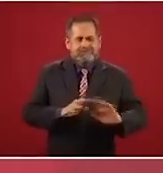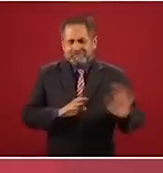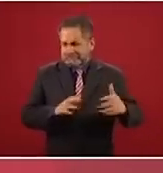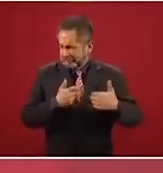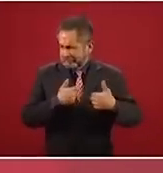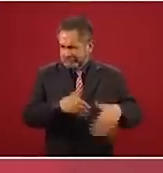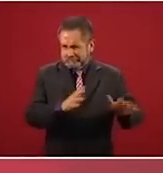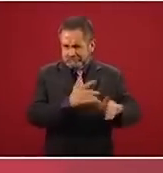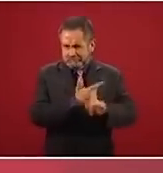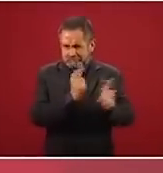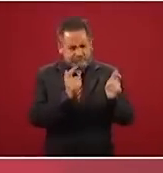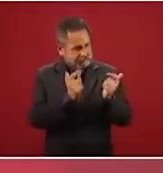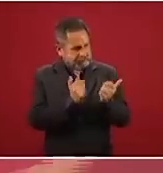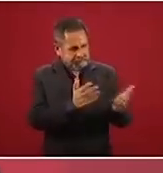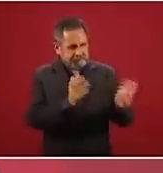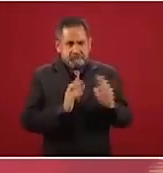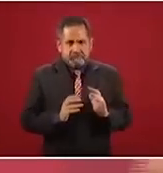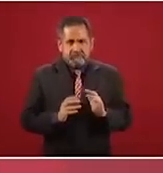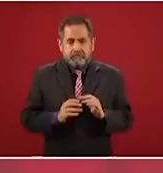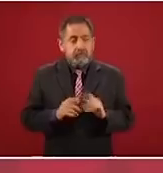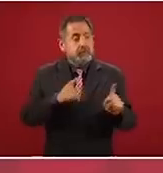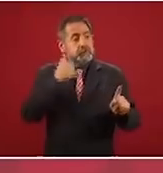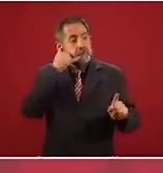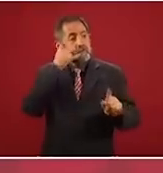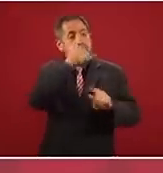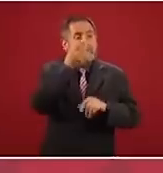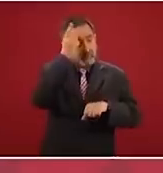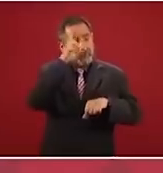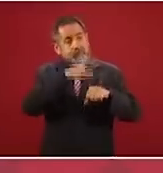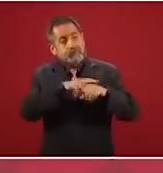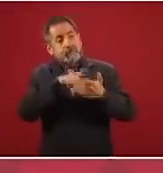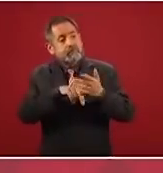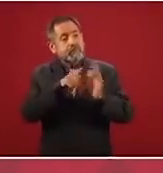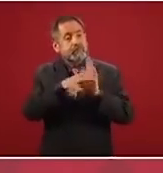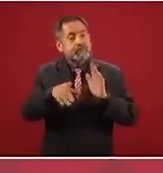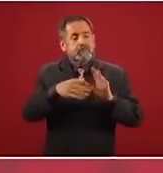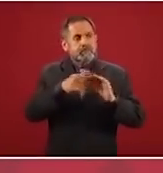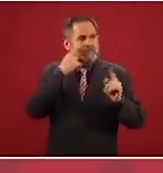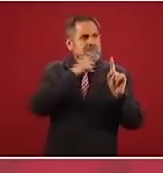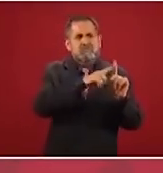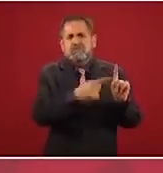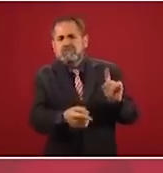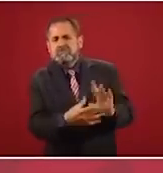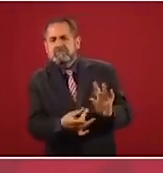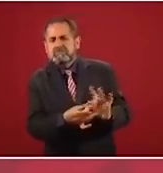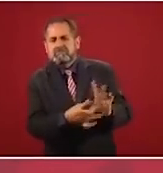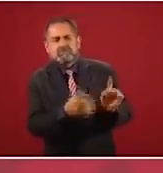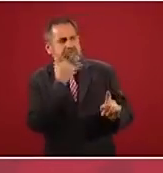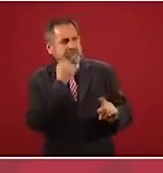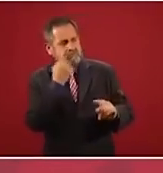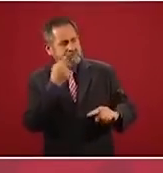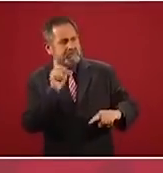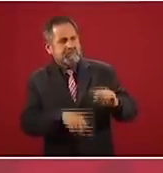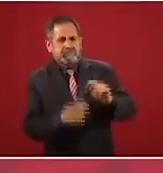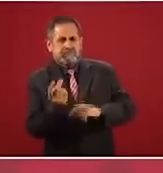no vamos a hablar con el director del periódico donde escribe Loret de Mola para que